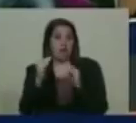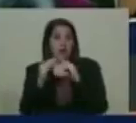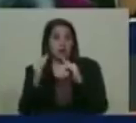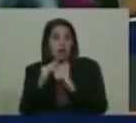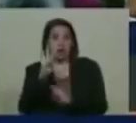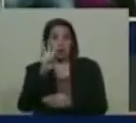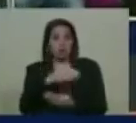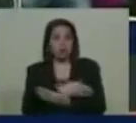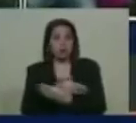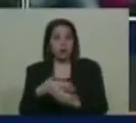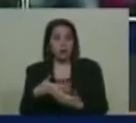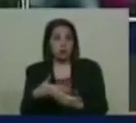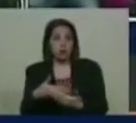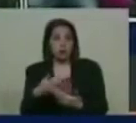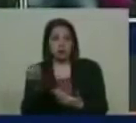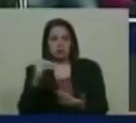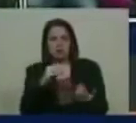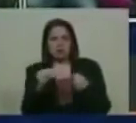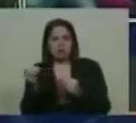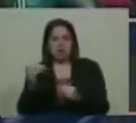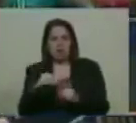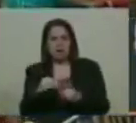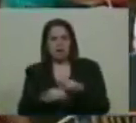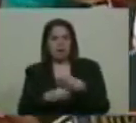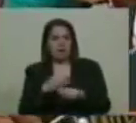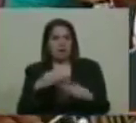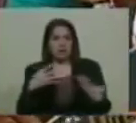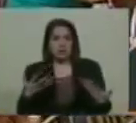4 millones? ¿Qué más hay que hacer y cómo?